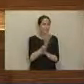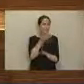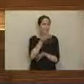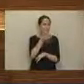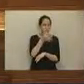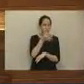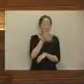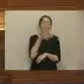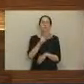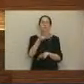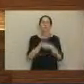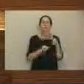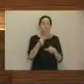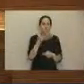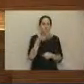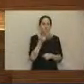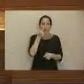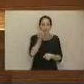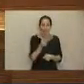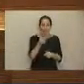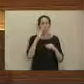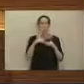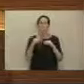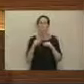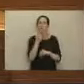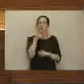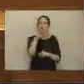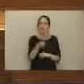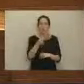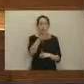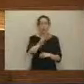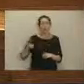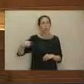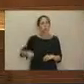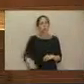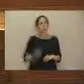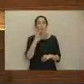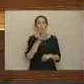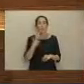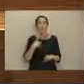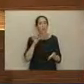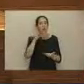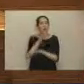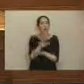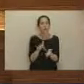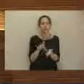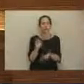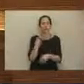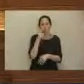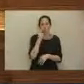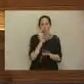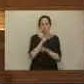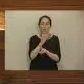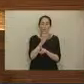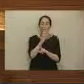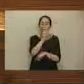se lo han dicho los familiares, se lo han dicho los usuarios y se lo han dicho los profesionales en una carta que le remitieron a ustedes en el mes de junio advirtiéndolo de